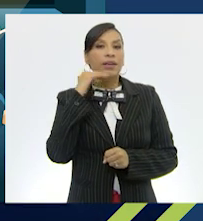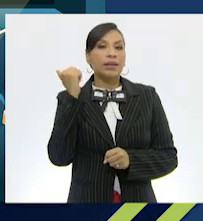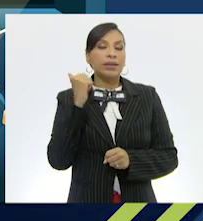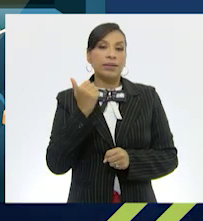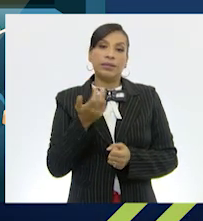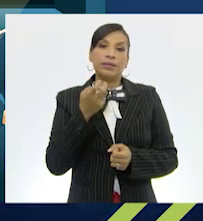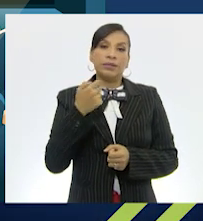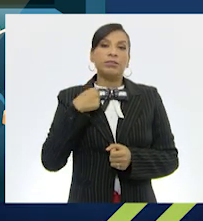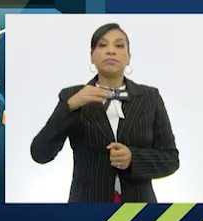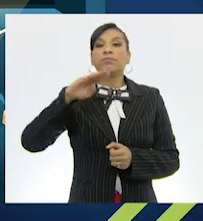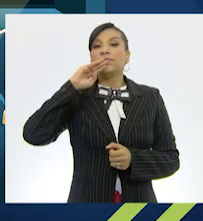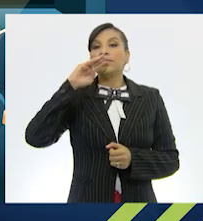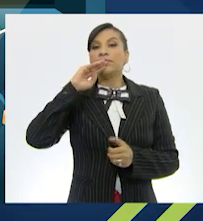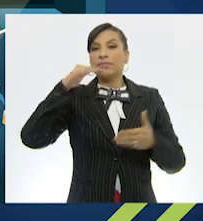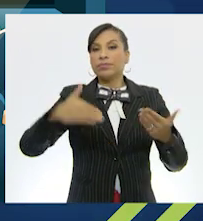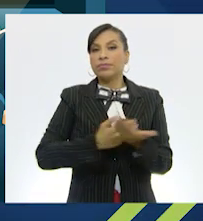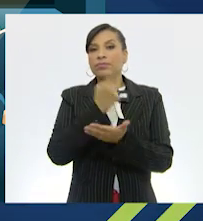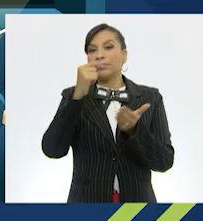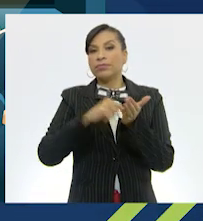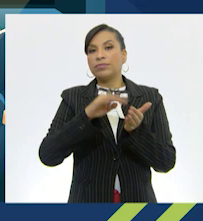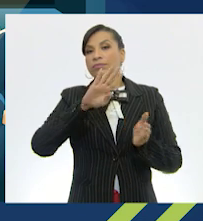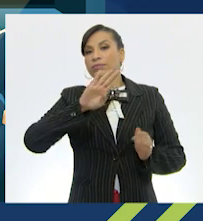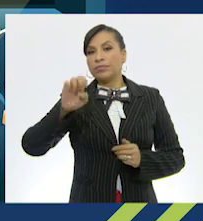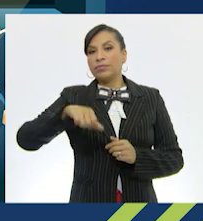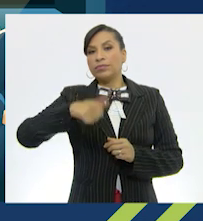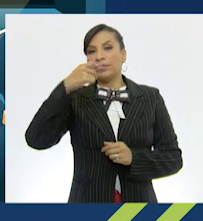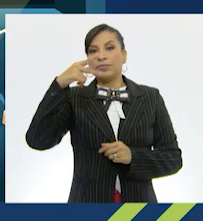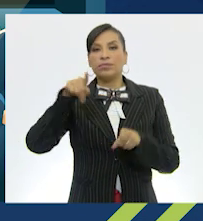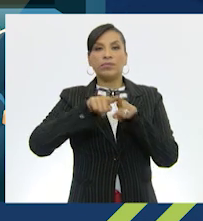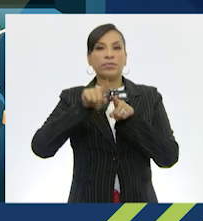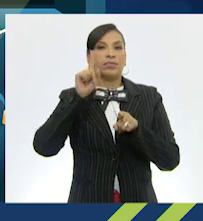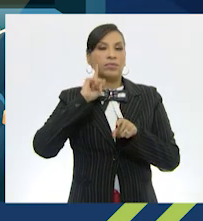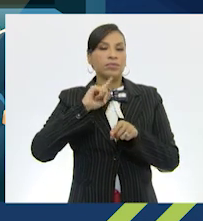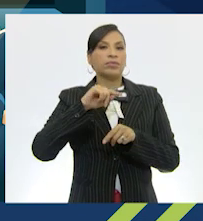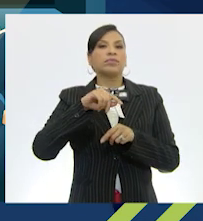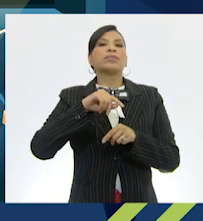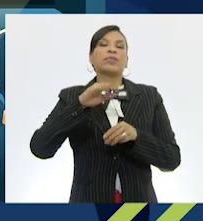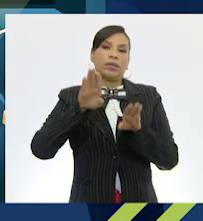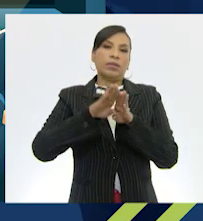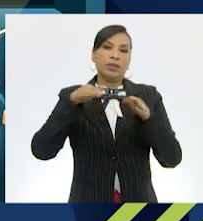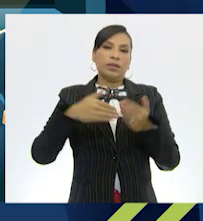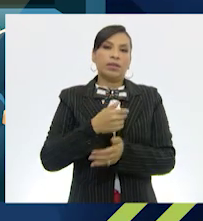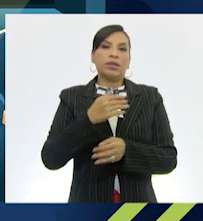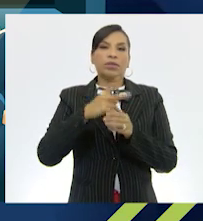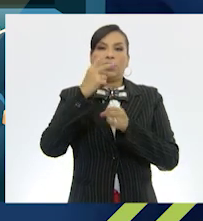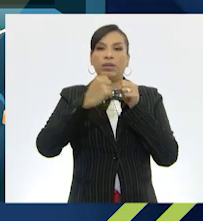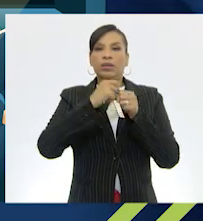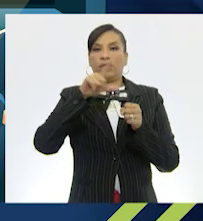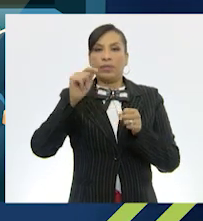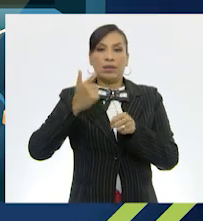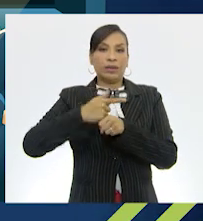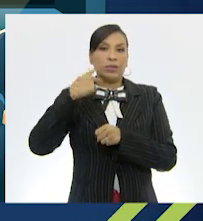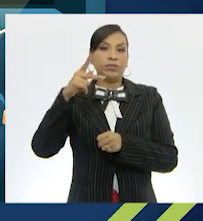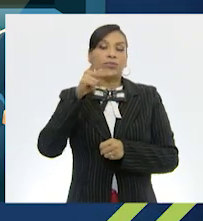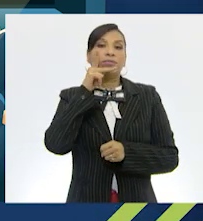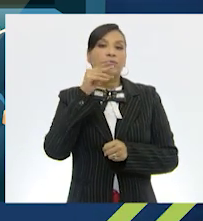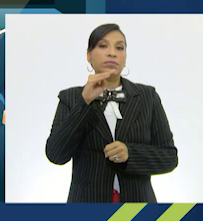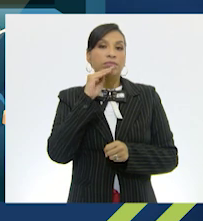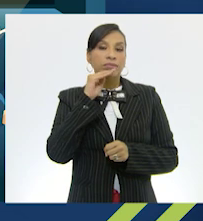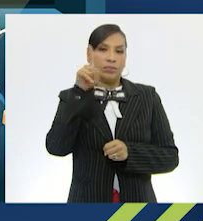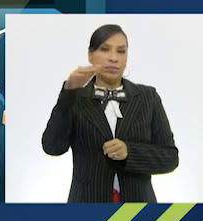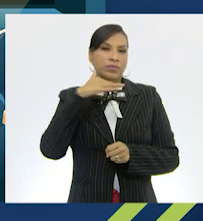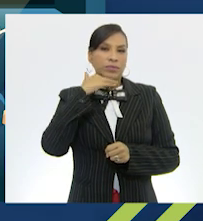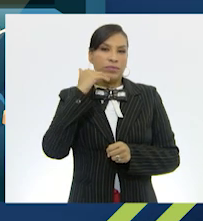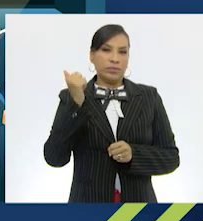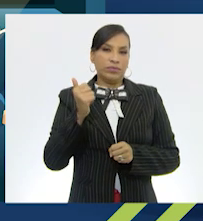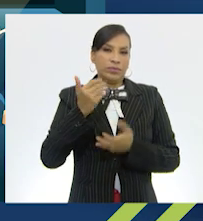que es más, mi mamá, que nace en 1911, y su hermana, que nace 2 años después, ven tan grave la situación sus papás en